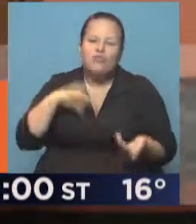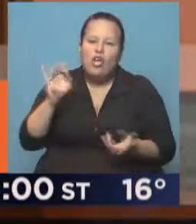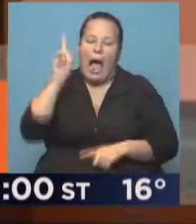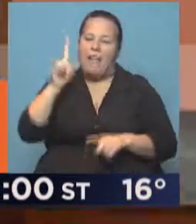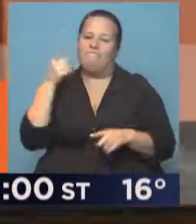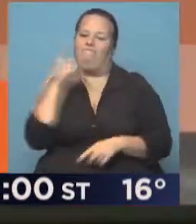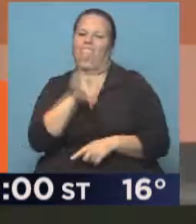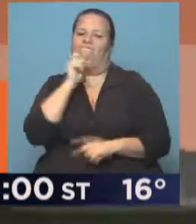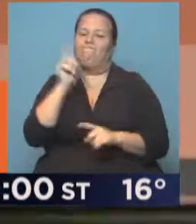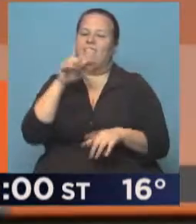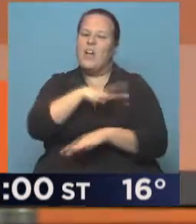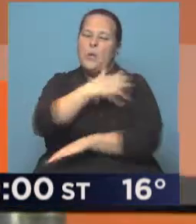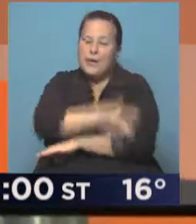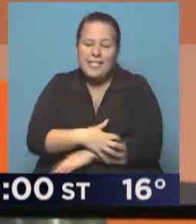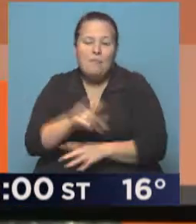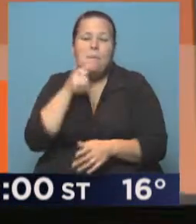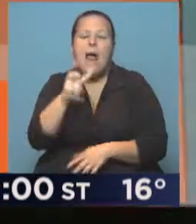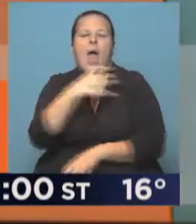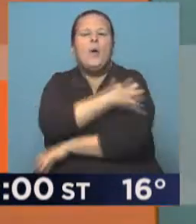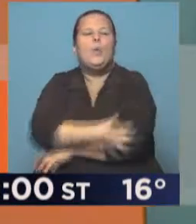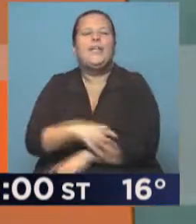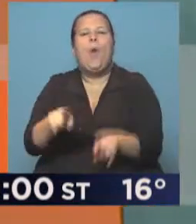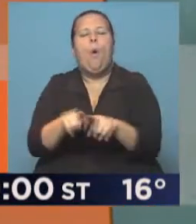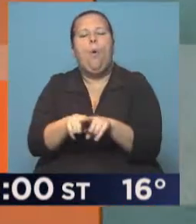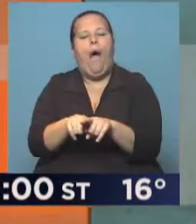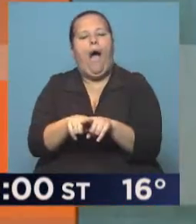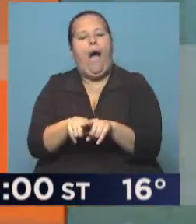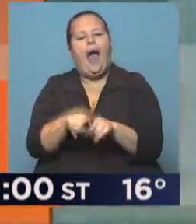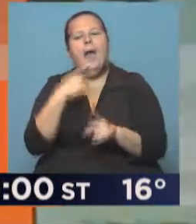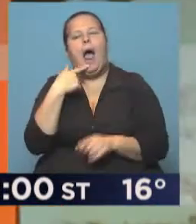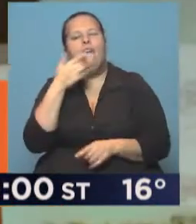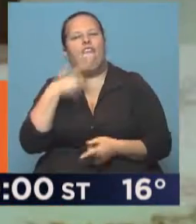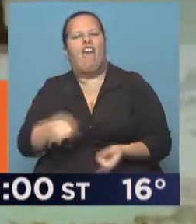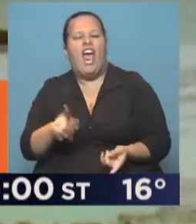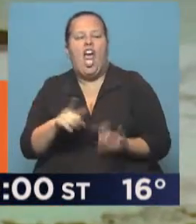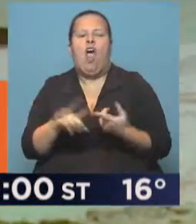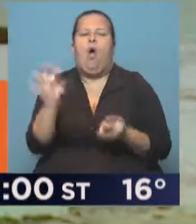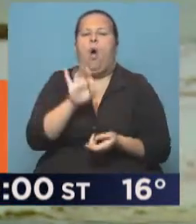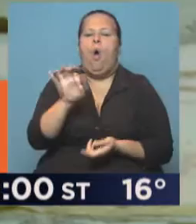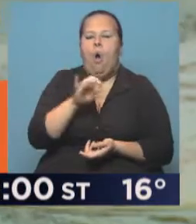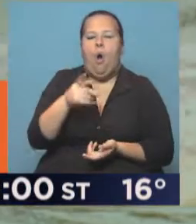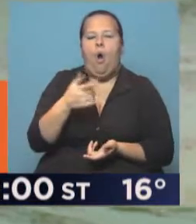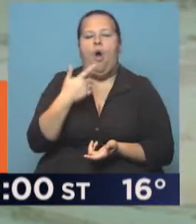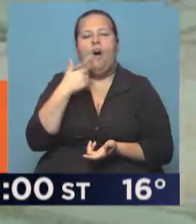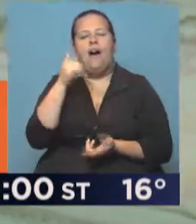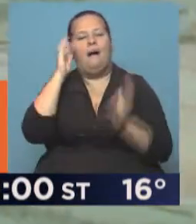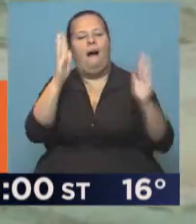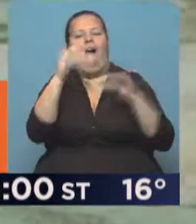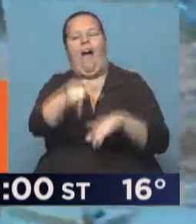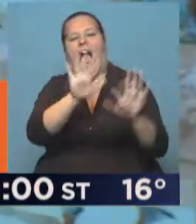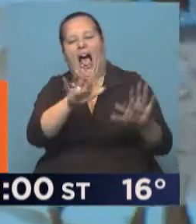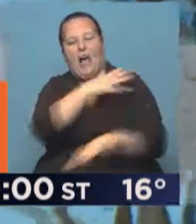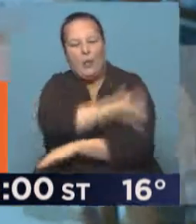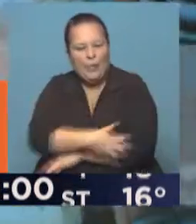reivindican lo que es villa pero a veces la palabra villa es como una mala palabra y estigmatizadas